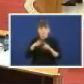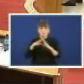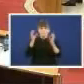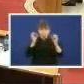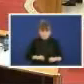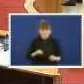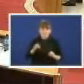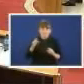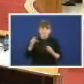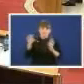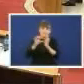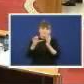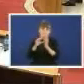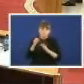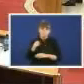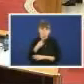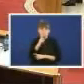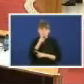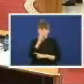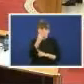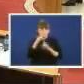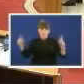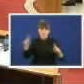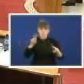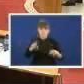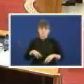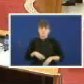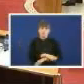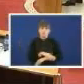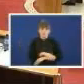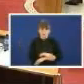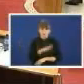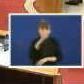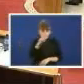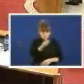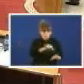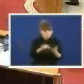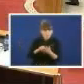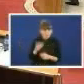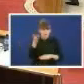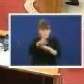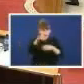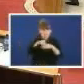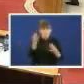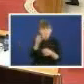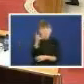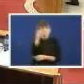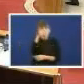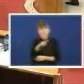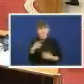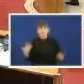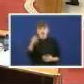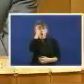vindeira legislatura os cidadãos cando vayan a votar teñen direito a saber a posición dos partidos sobre tan importante